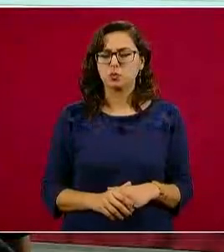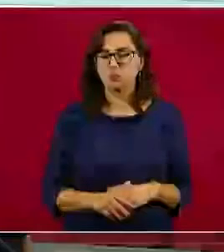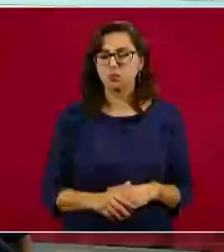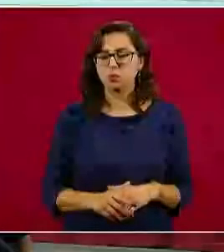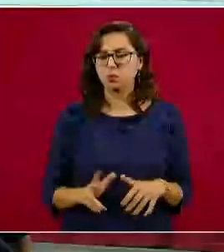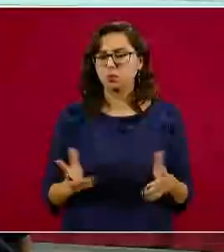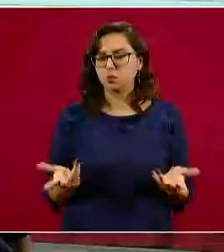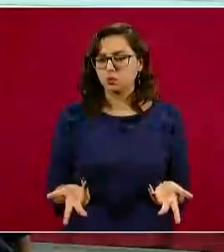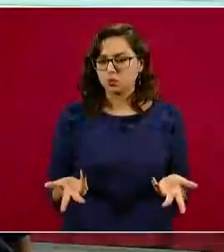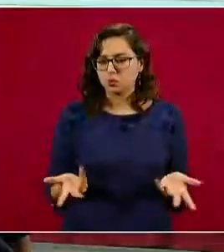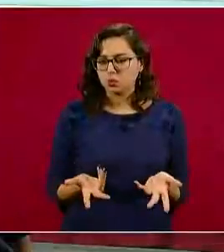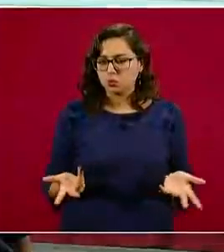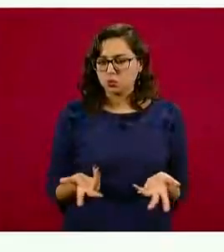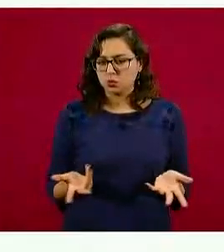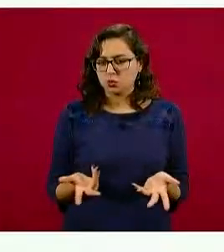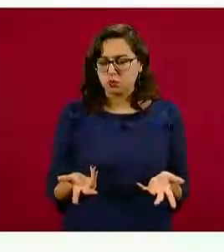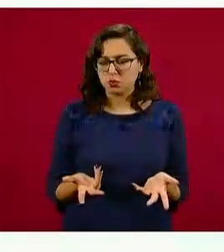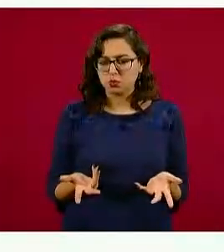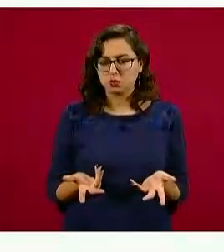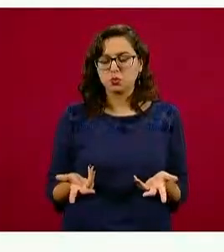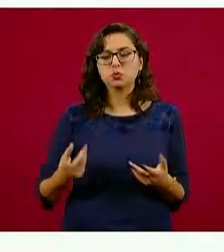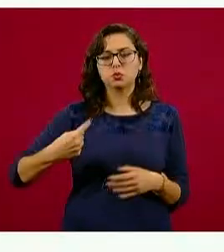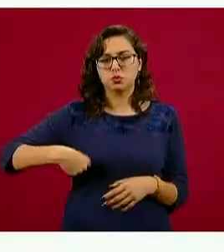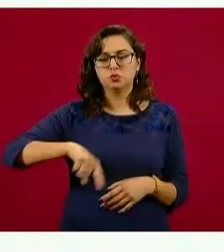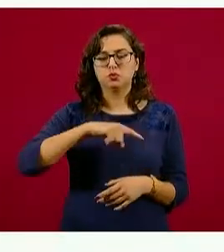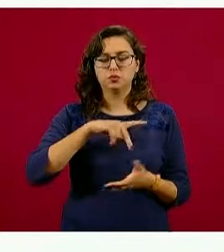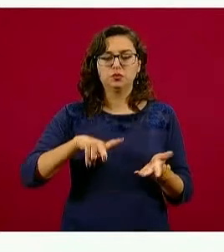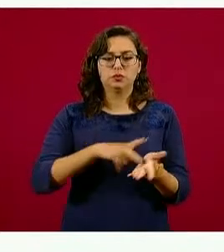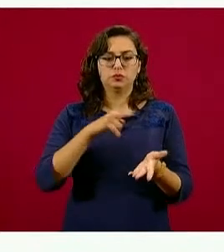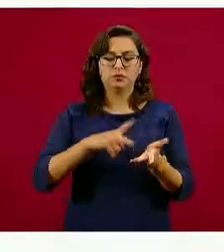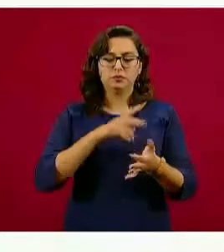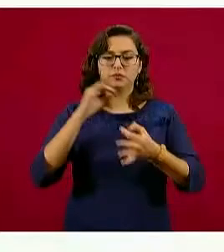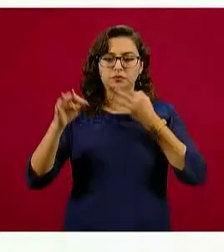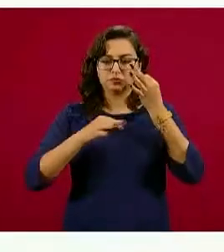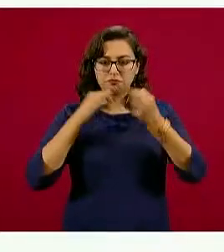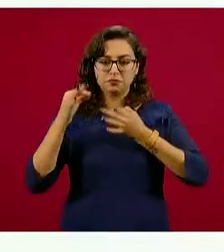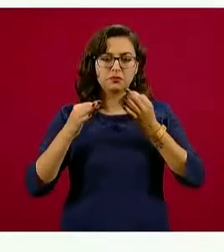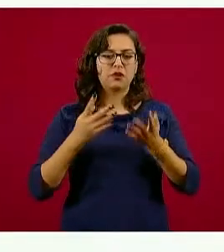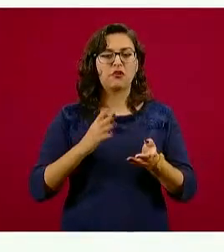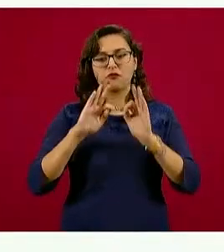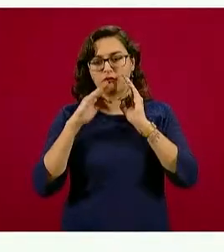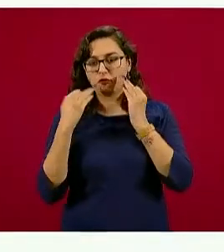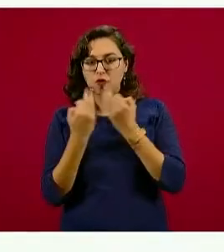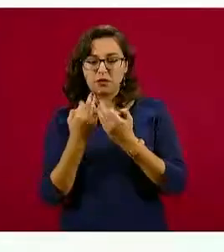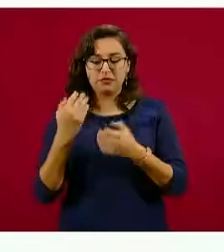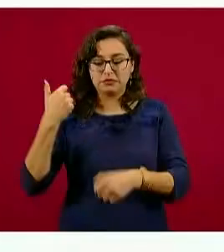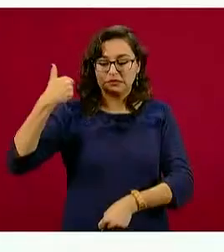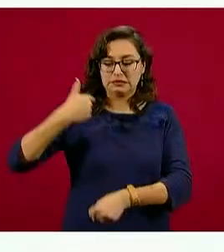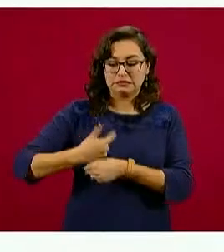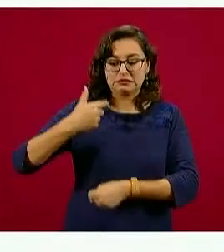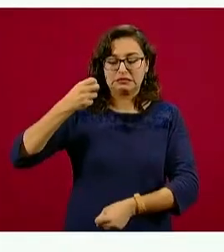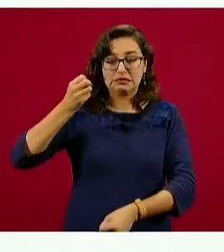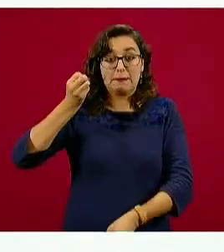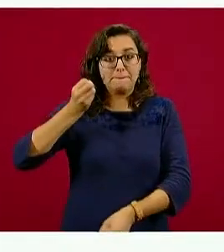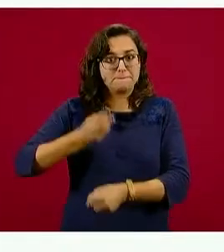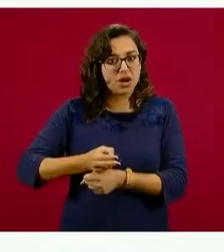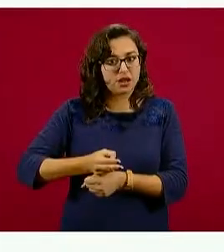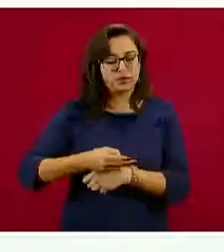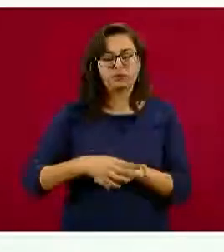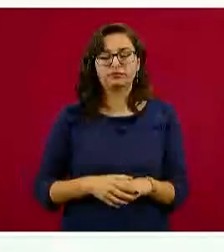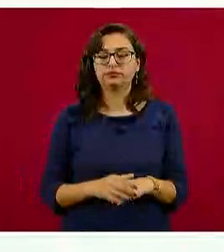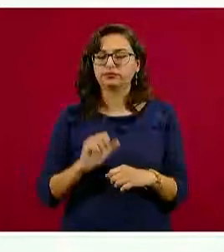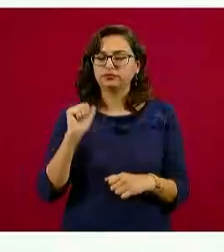digo, un poco lo que hemos estado promoviendo y se ha estado promoviendo son las diferentes estrategias para la detección temprana. Una parte muy